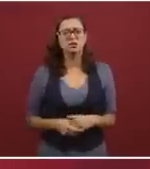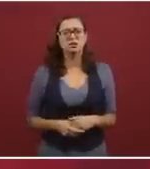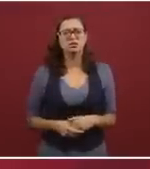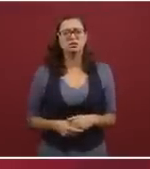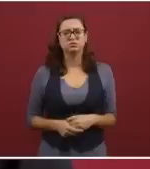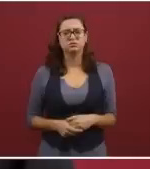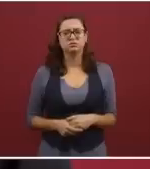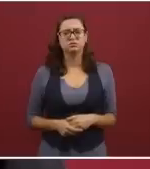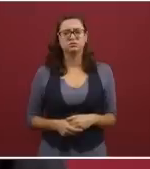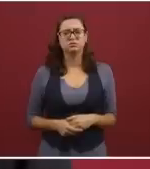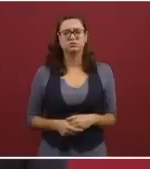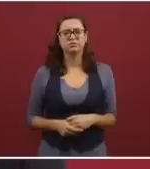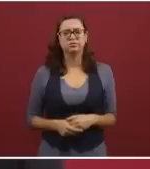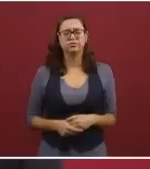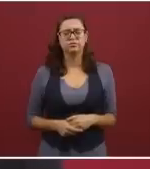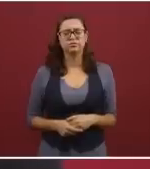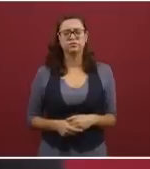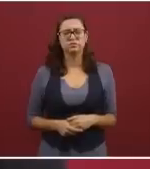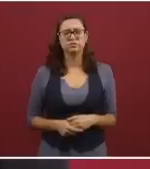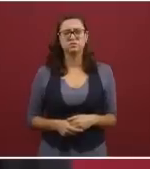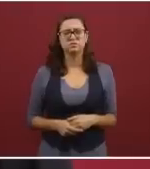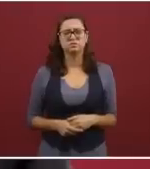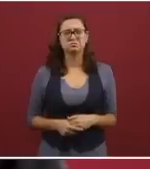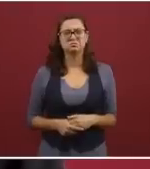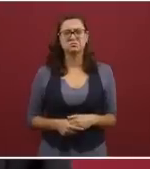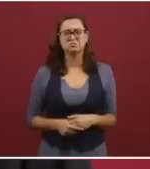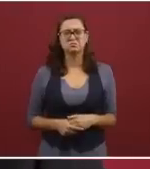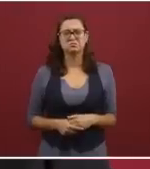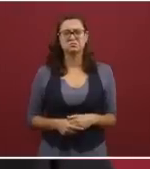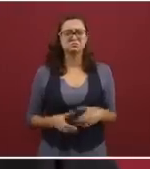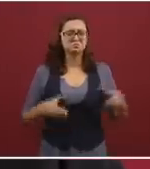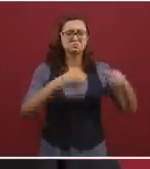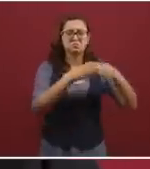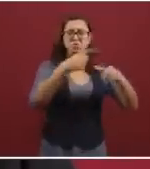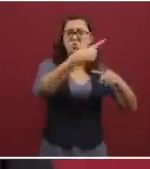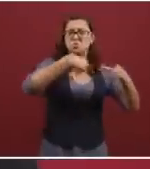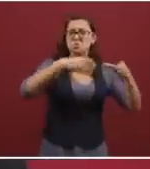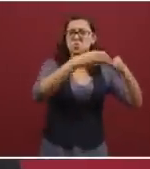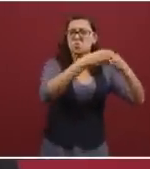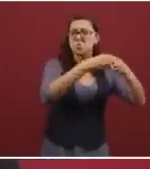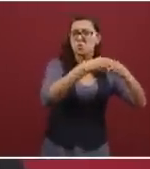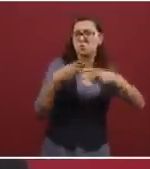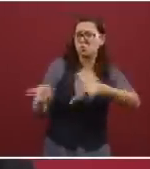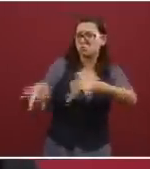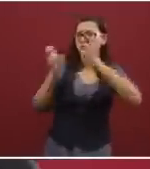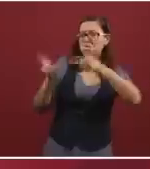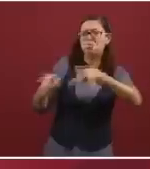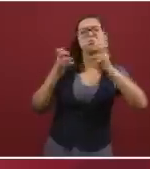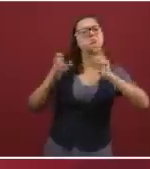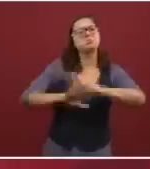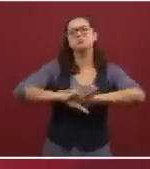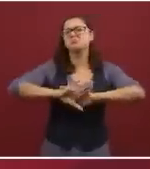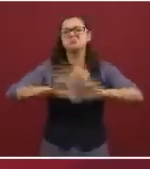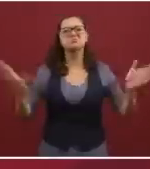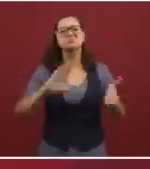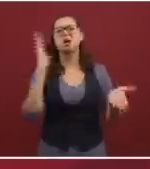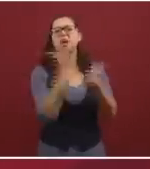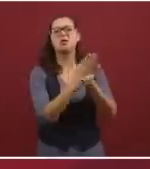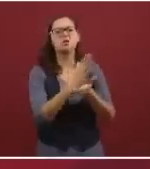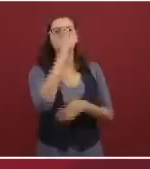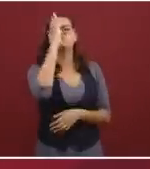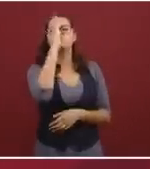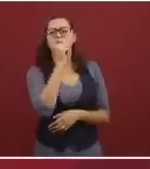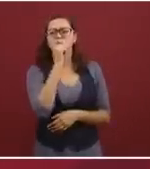o sea, si ya no tienen posibilidades de robar y además son